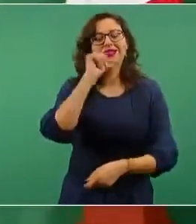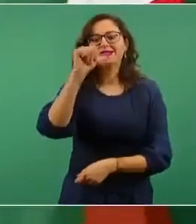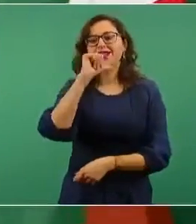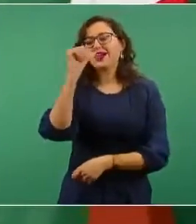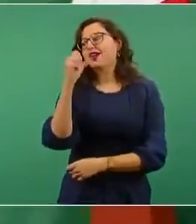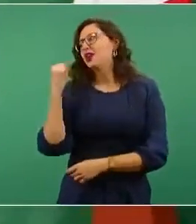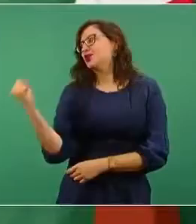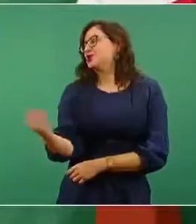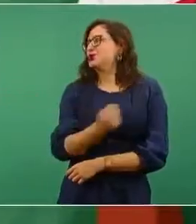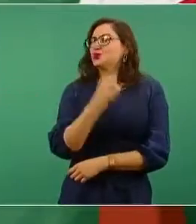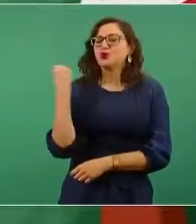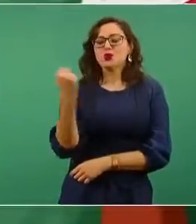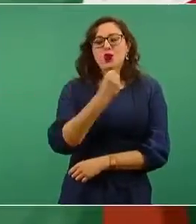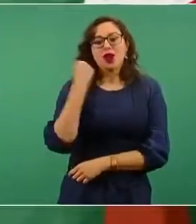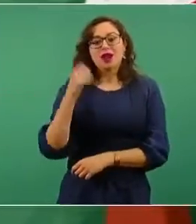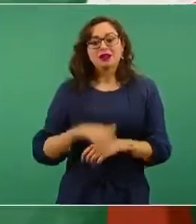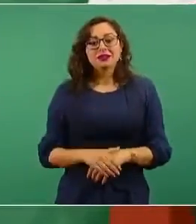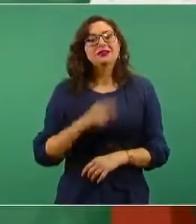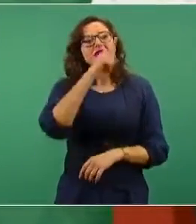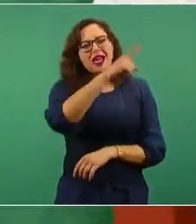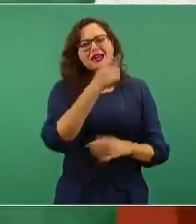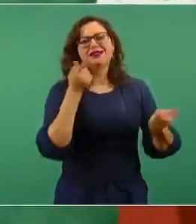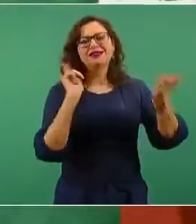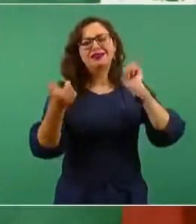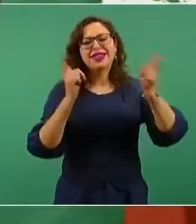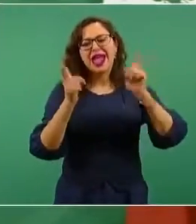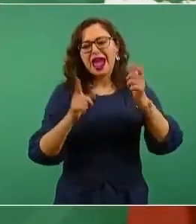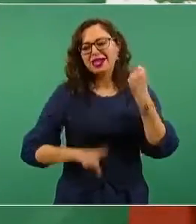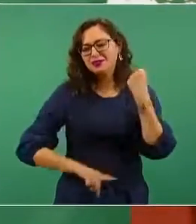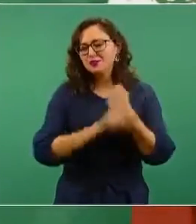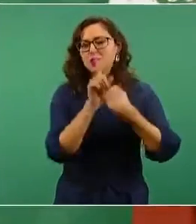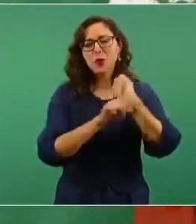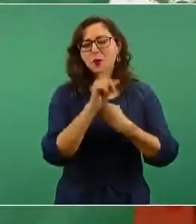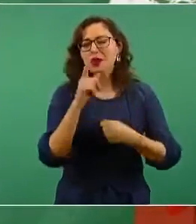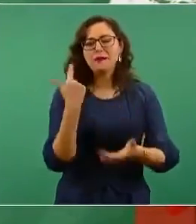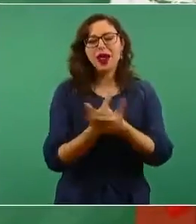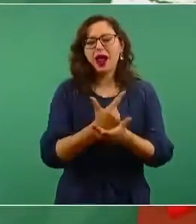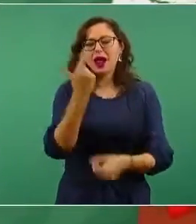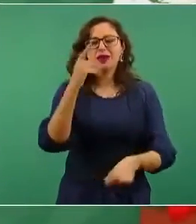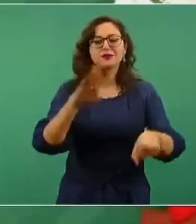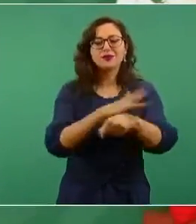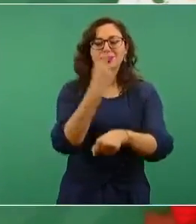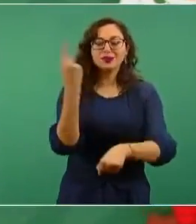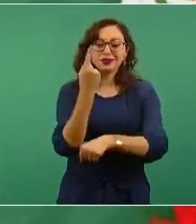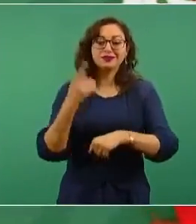que agravó la situación en Texas es que no están interconectados.